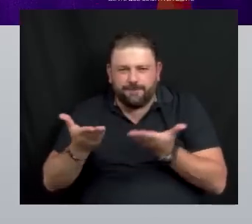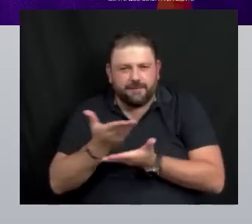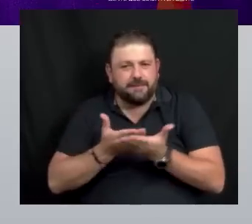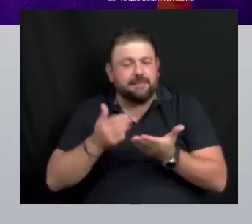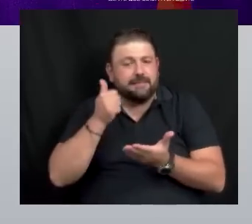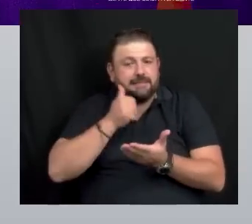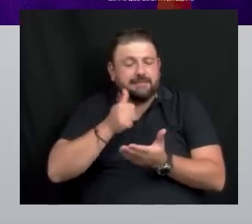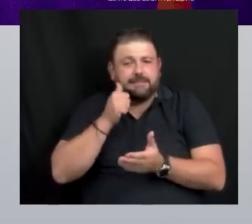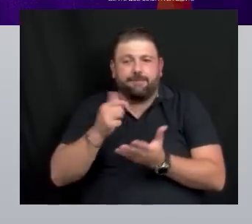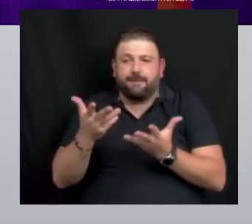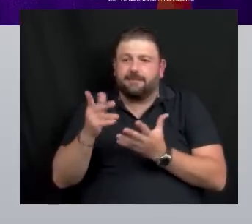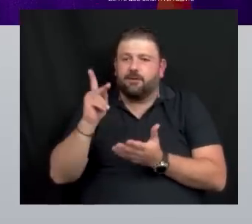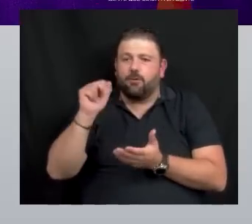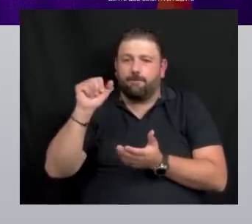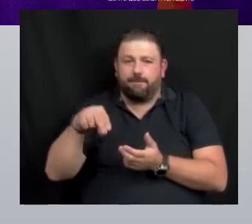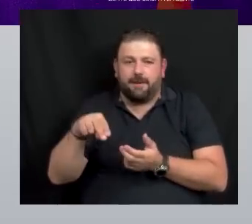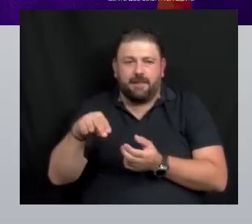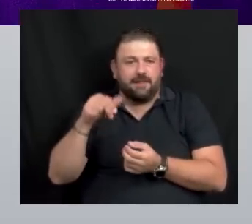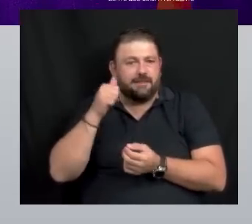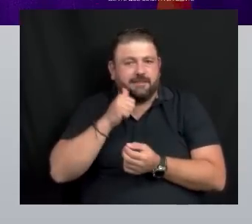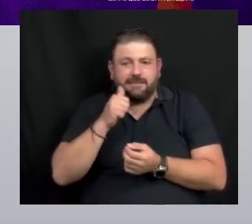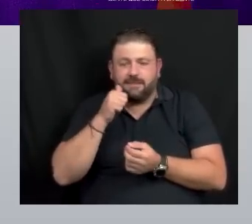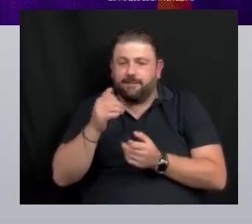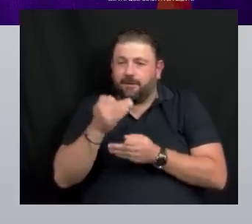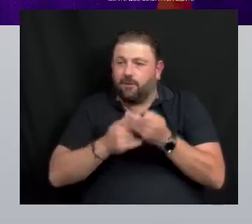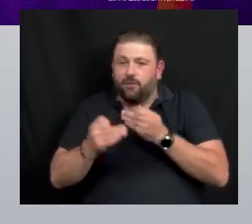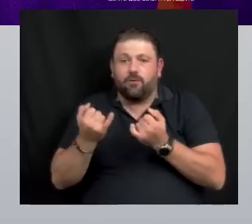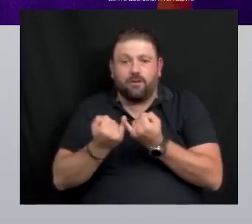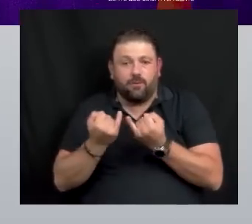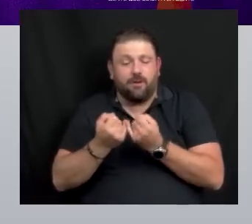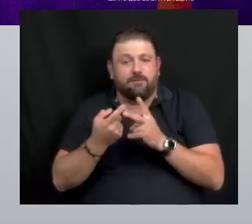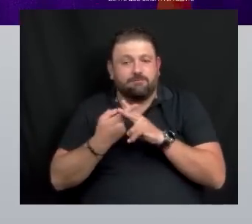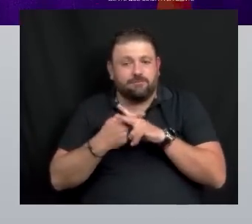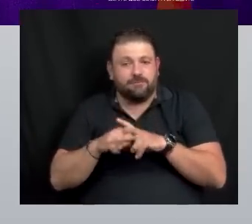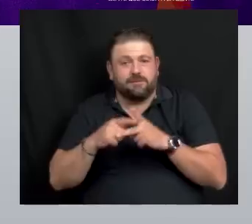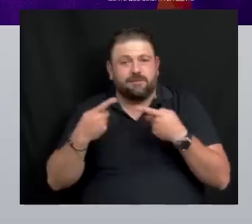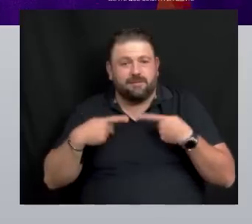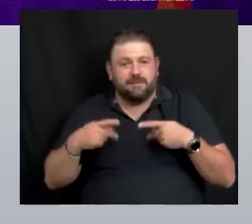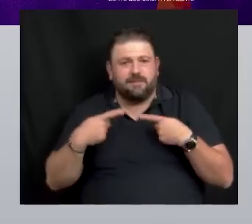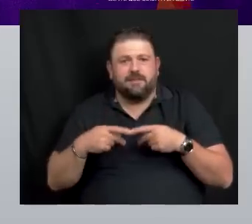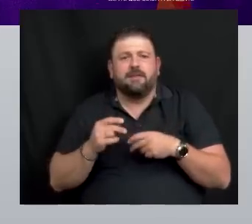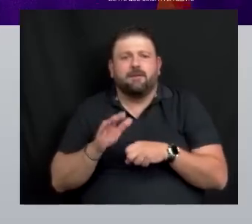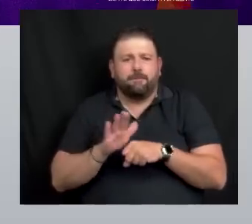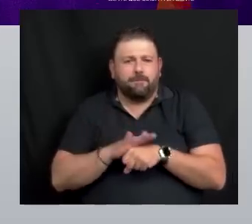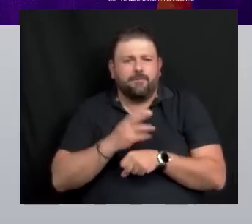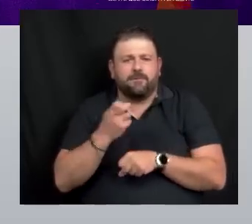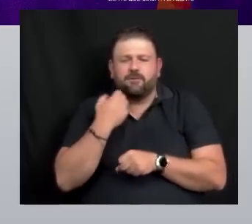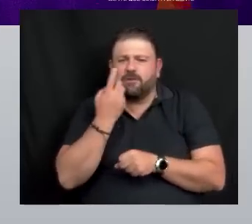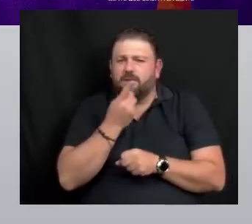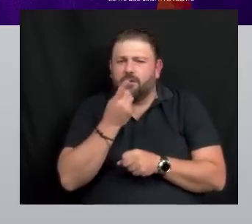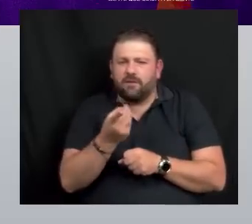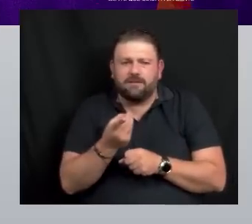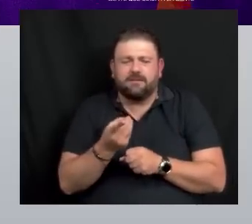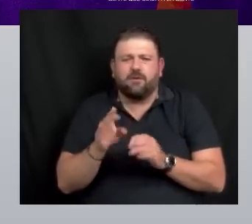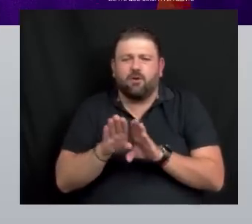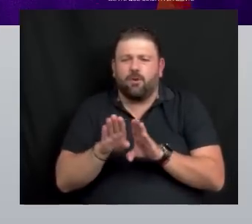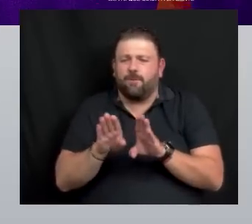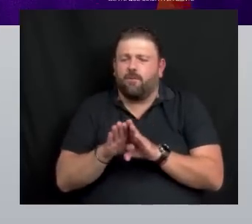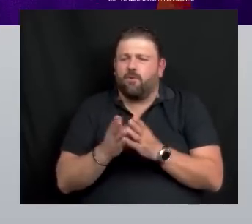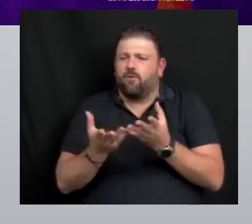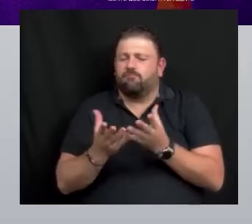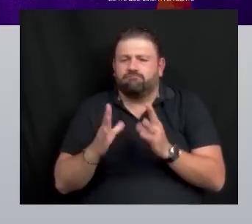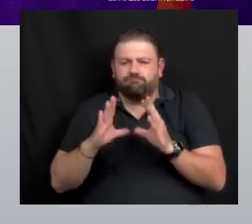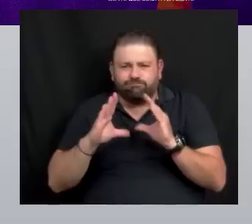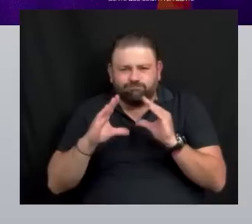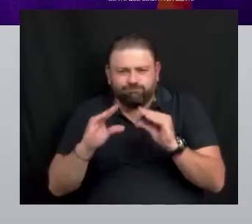generando con la gente, y principalmente con la gente nueva. No quiero decir talleres, quiero decir entrenamientos, quiero